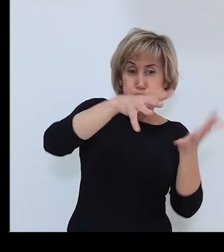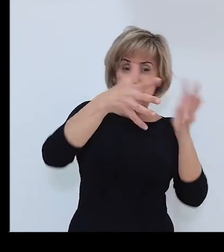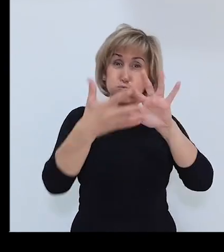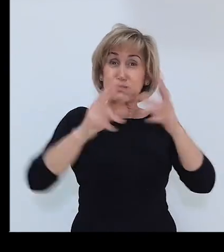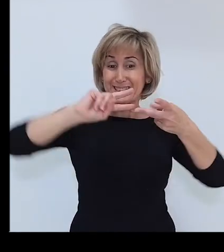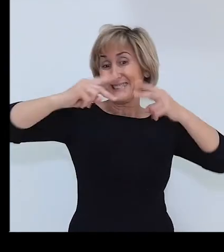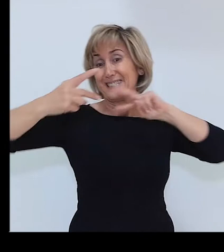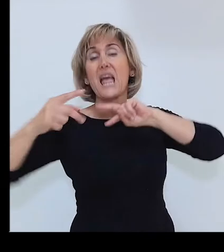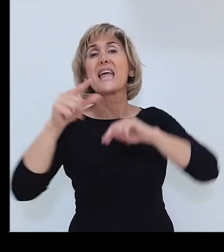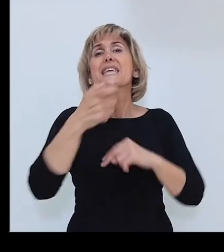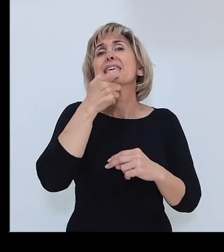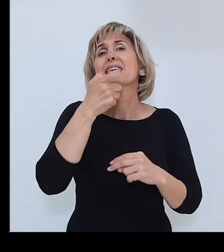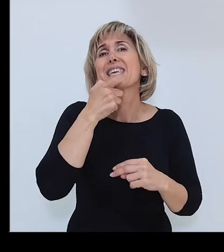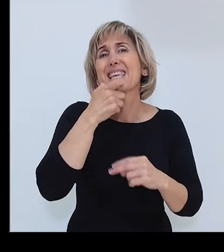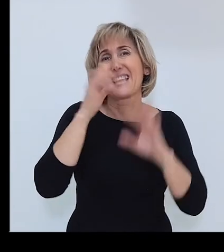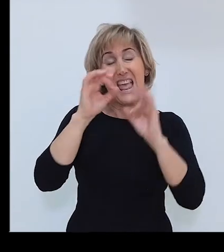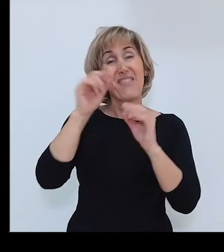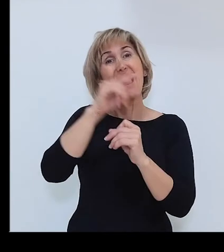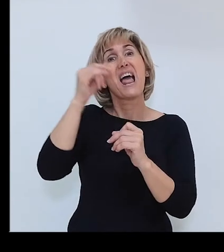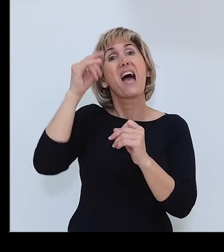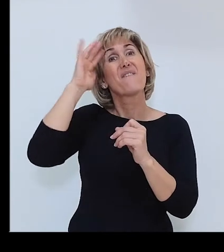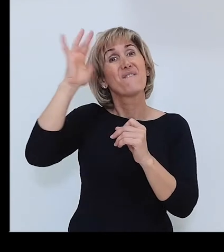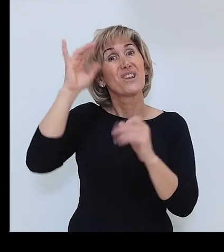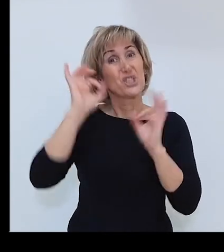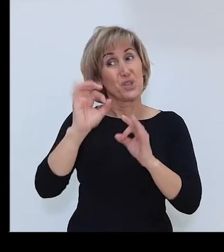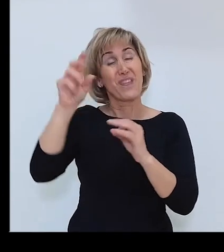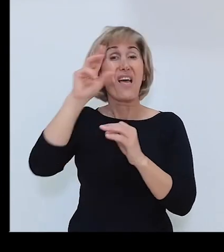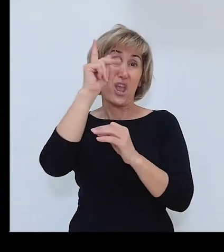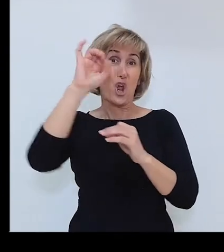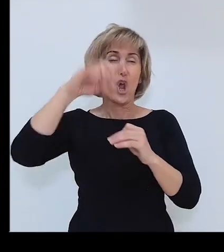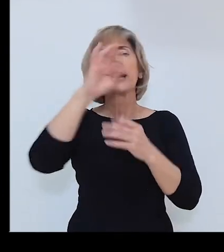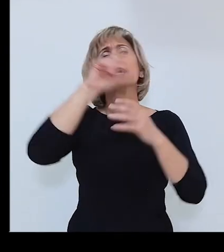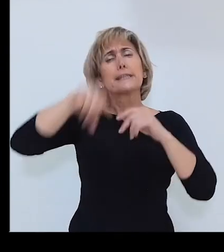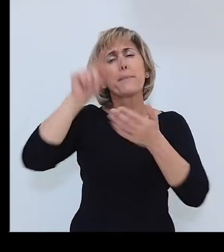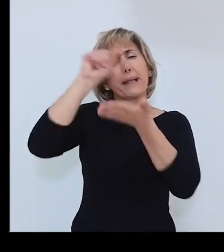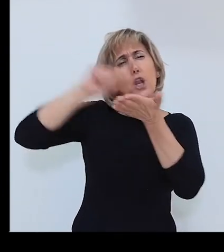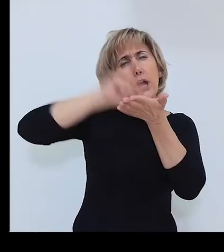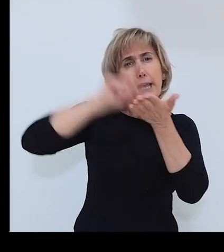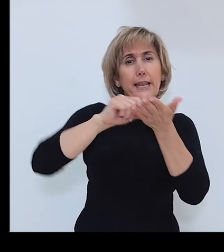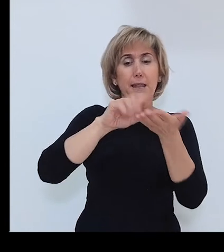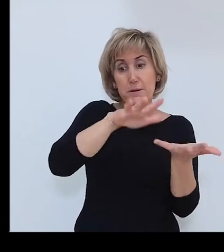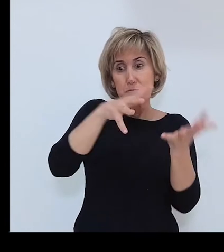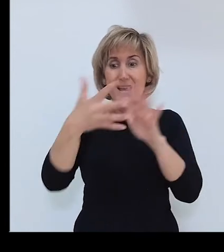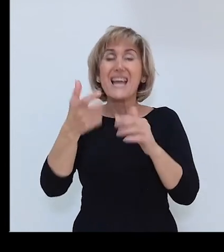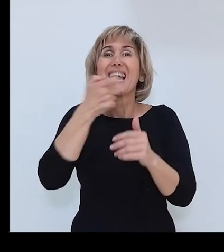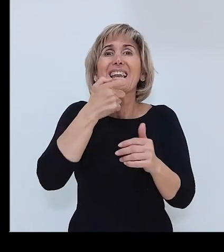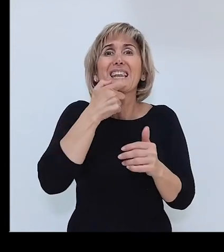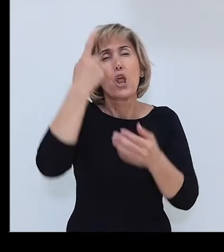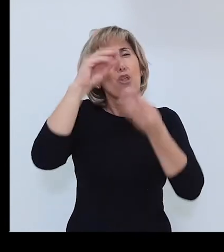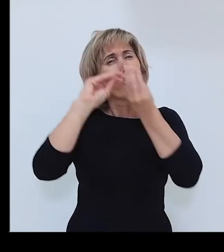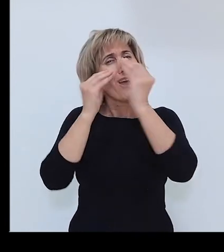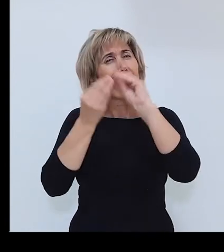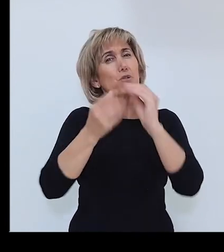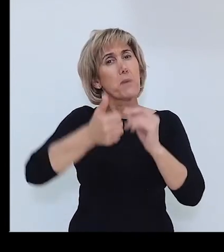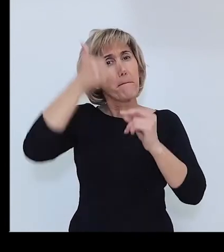de filosofía positiva de Comte. Pero es que no solo lo traduce, lo reescribe en inglés de una forma mucho